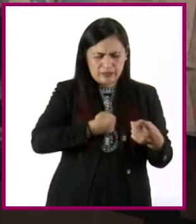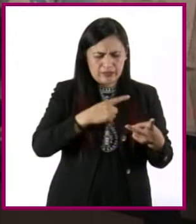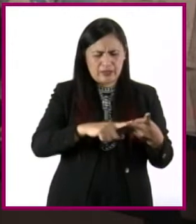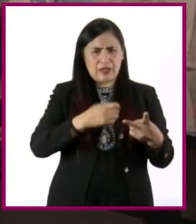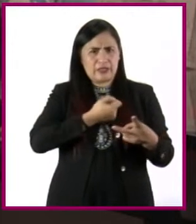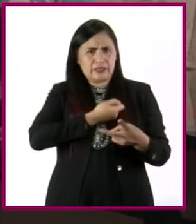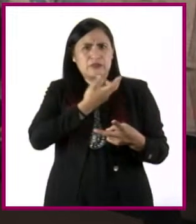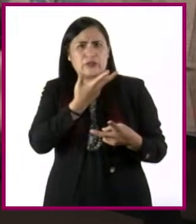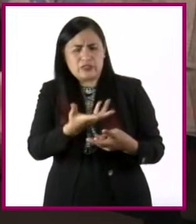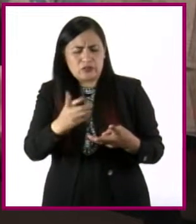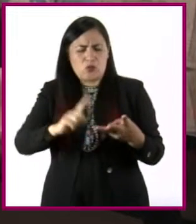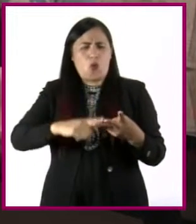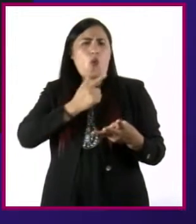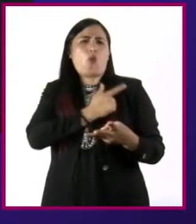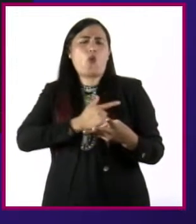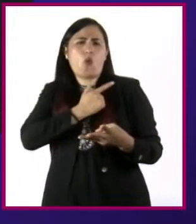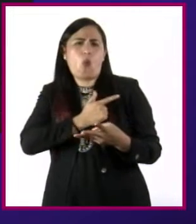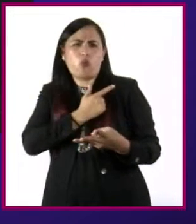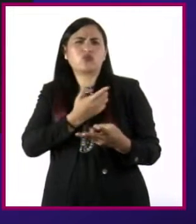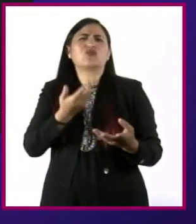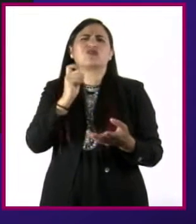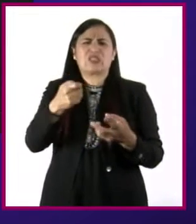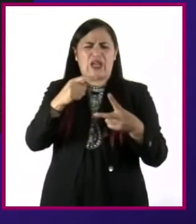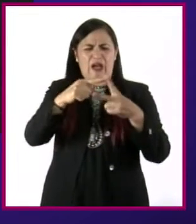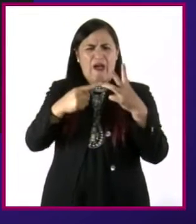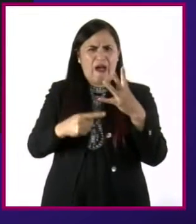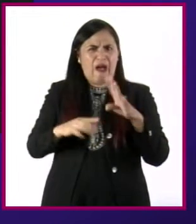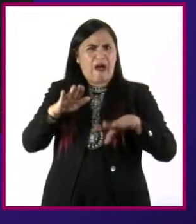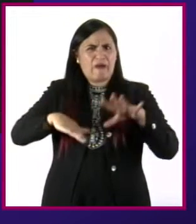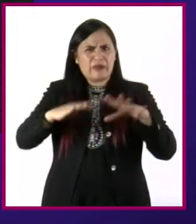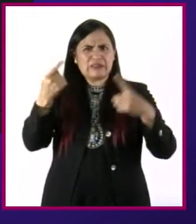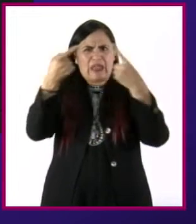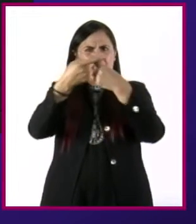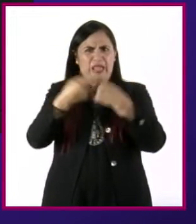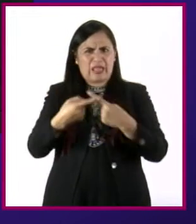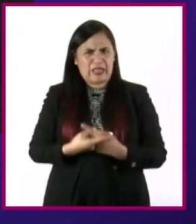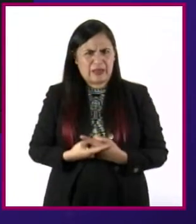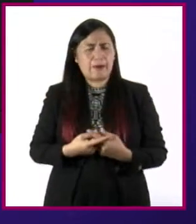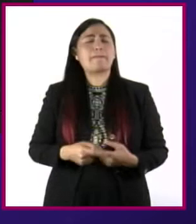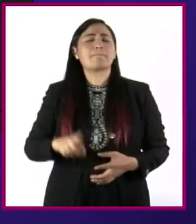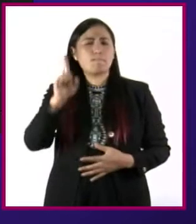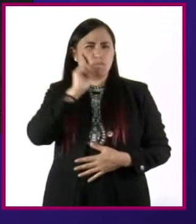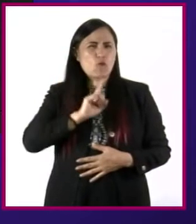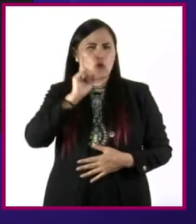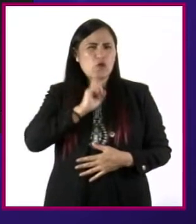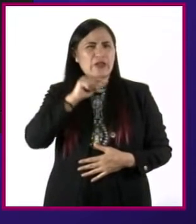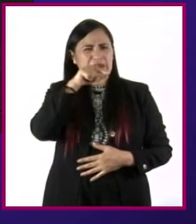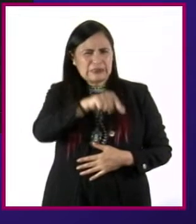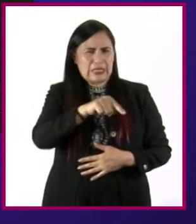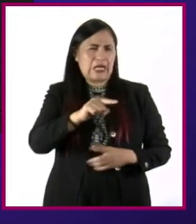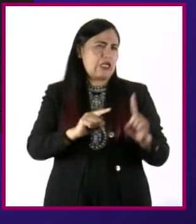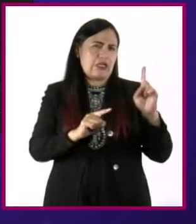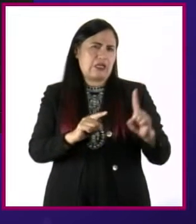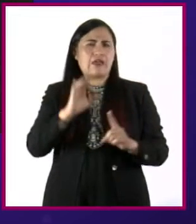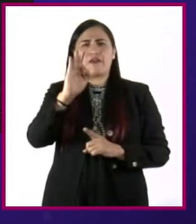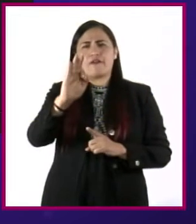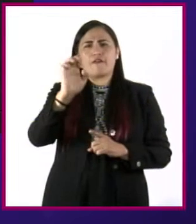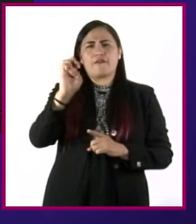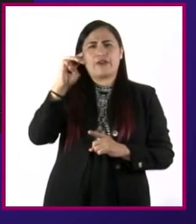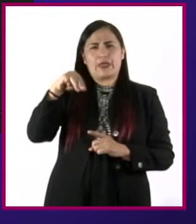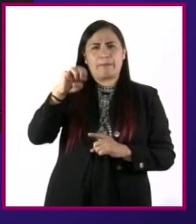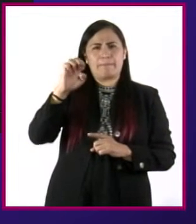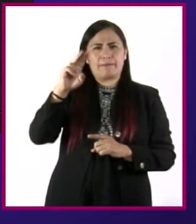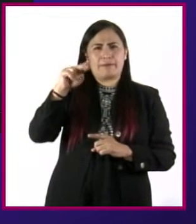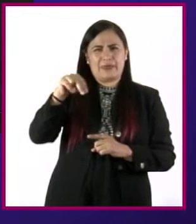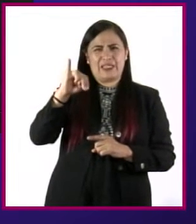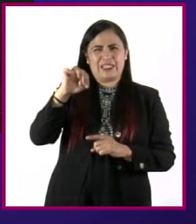expresión y orientación sexual? Las mujeres suelen relacionarse de manera más directa con lo femenino y los hombres con lo